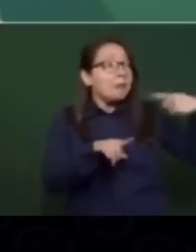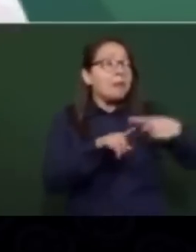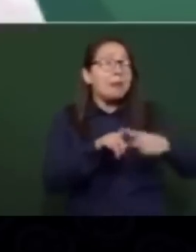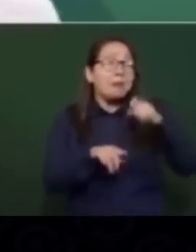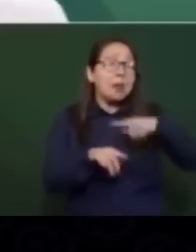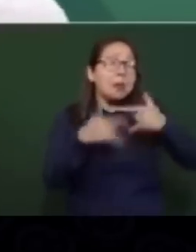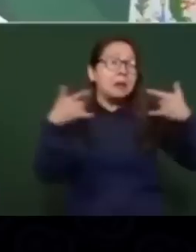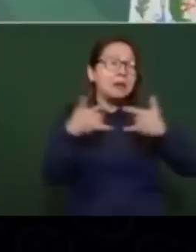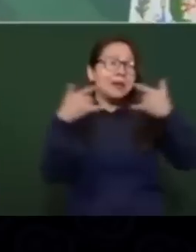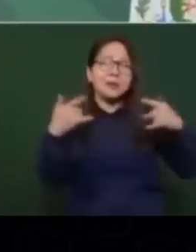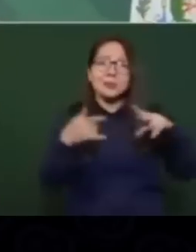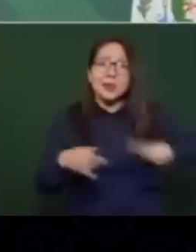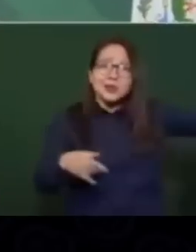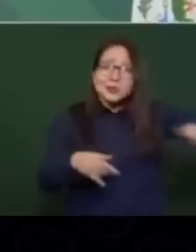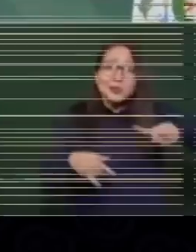en el almanaque.